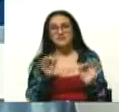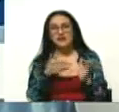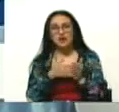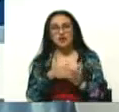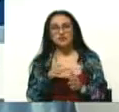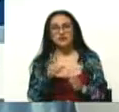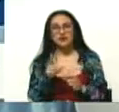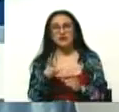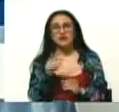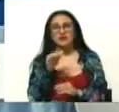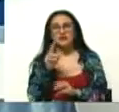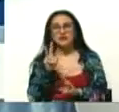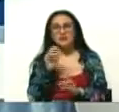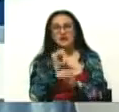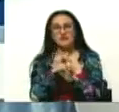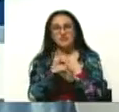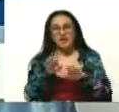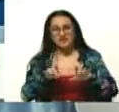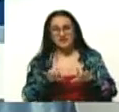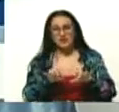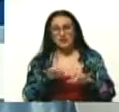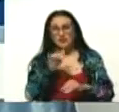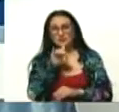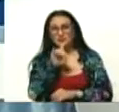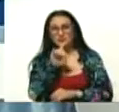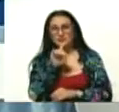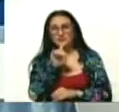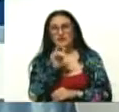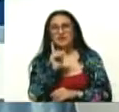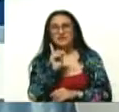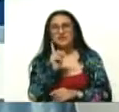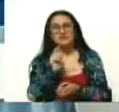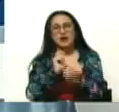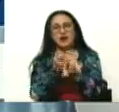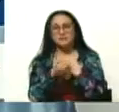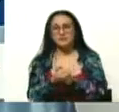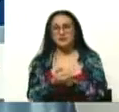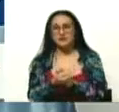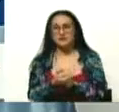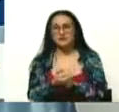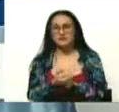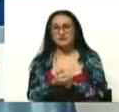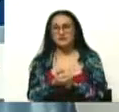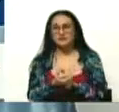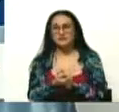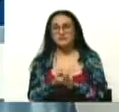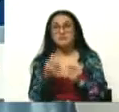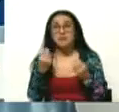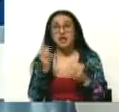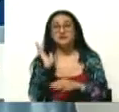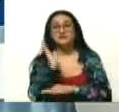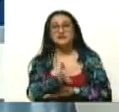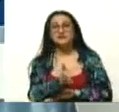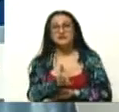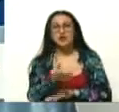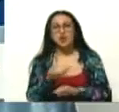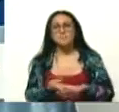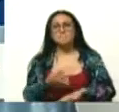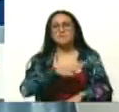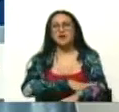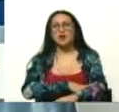delitos informáticos, debe ser reformada para que la sanción sea el